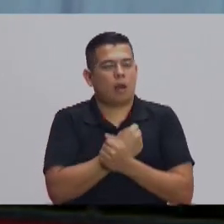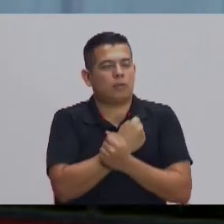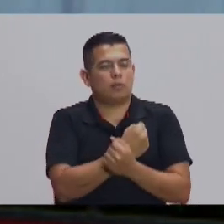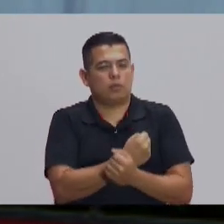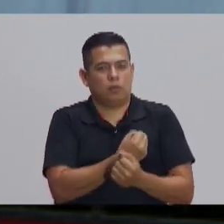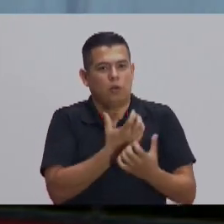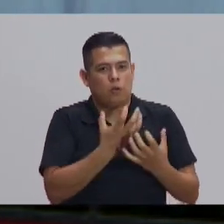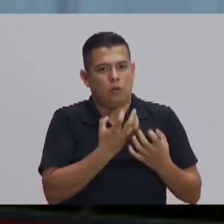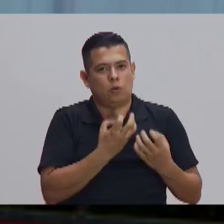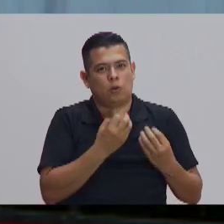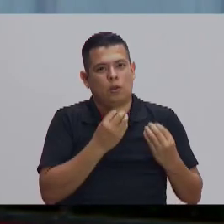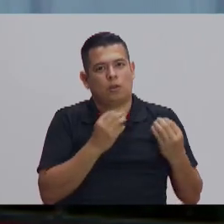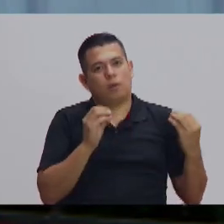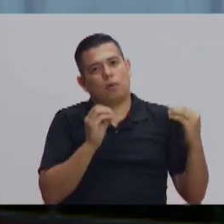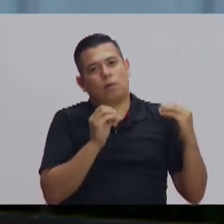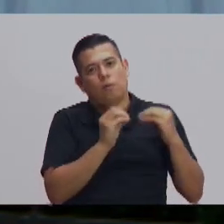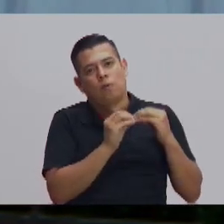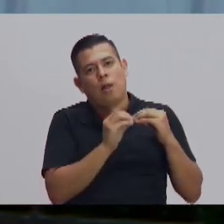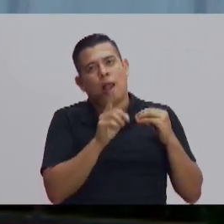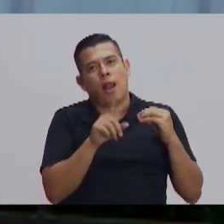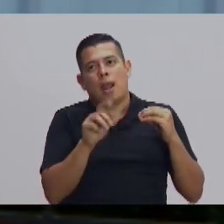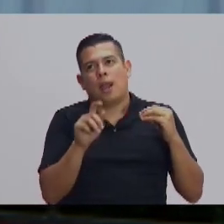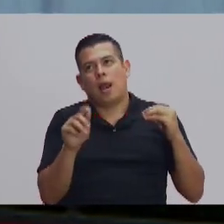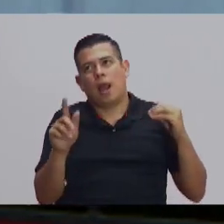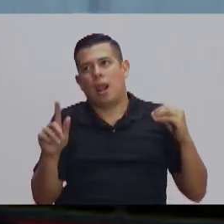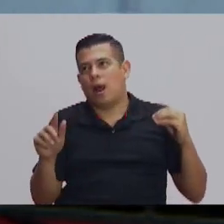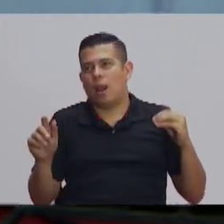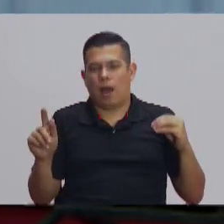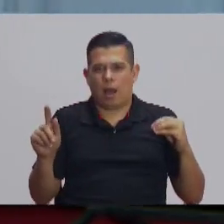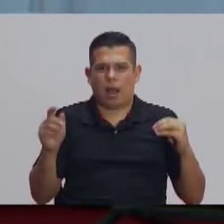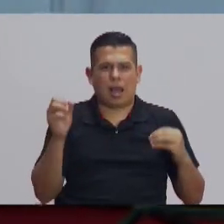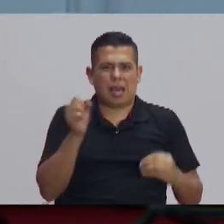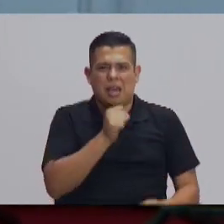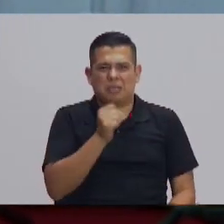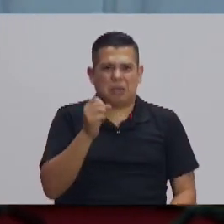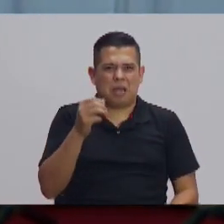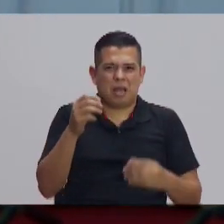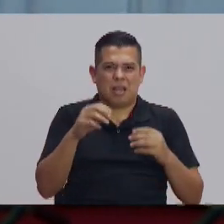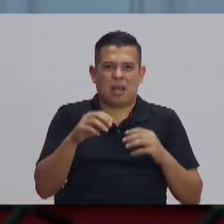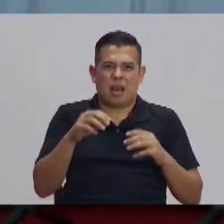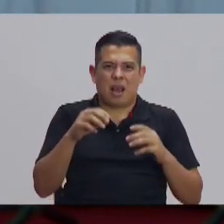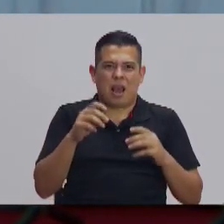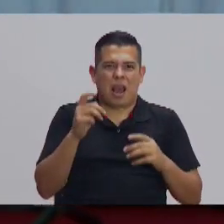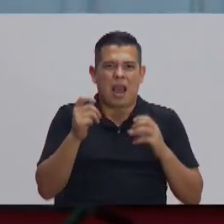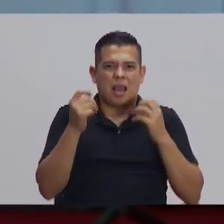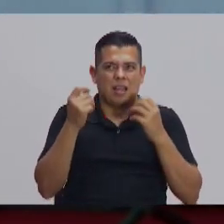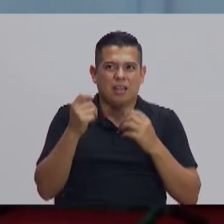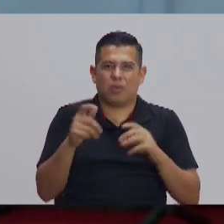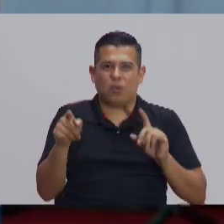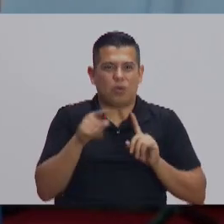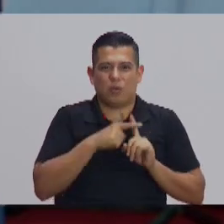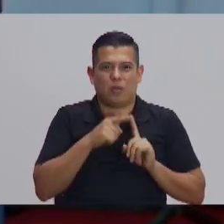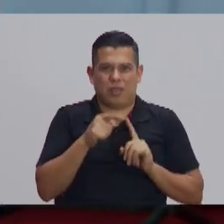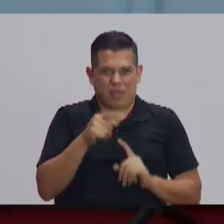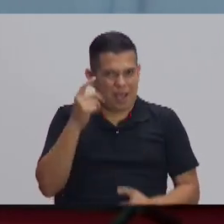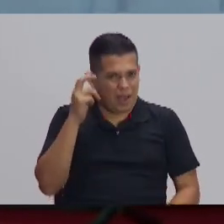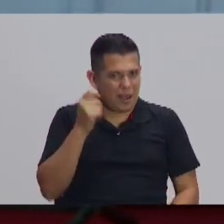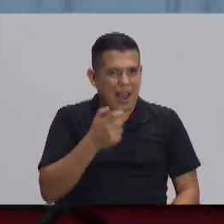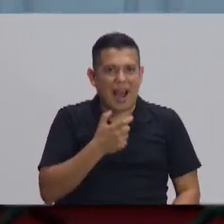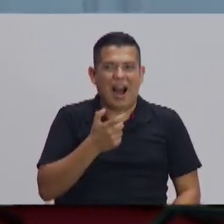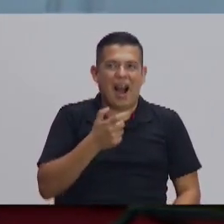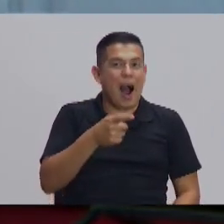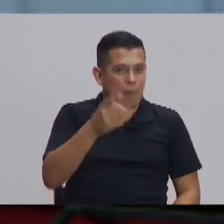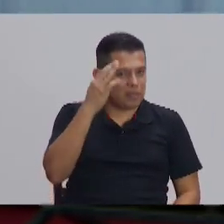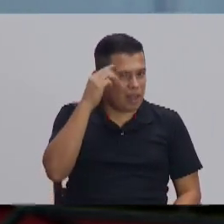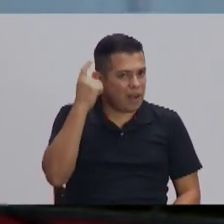corazón está la gran parada tururú se acuerda risa